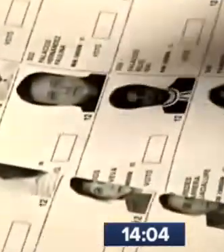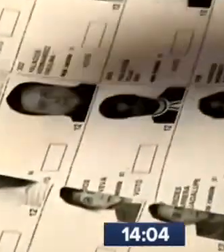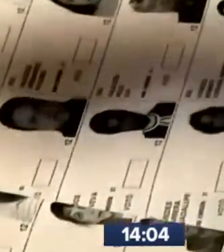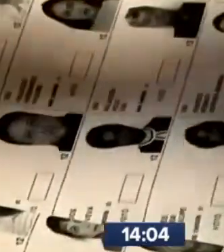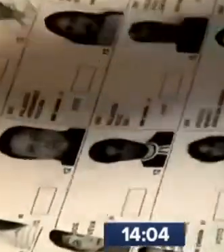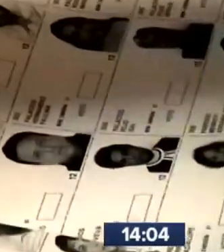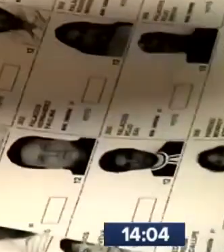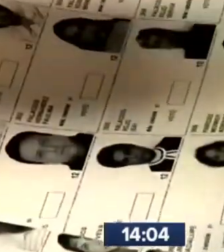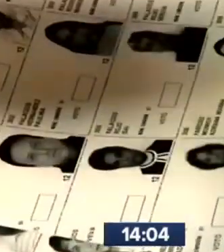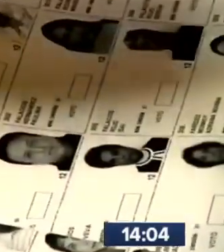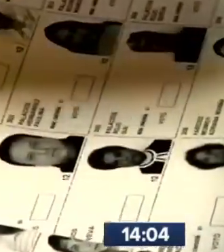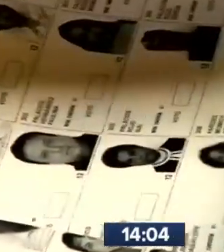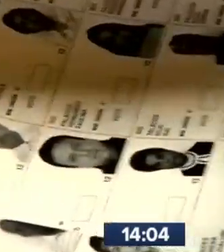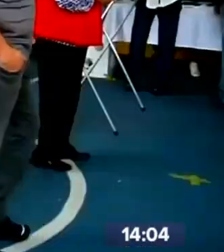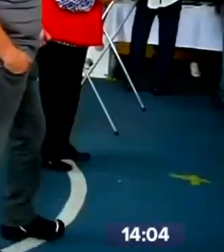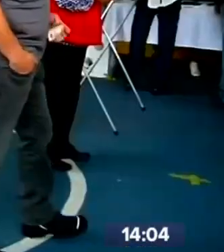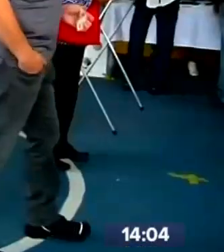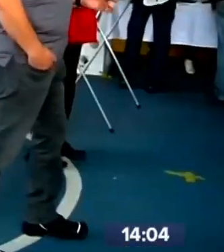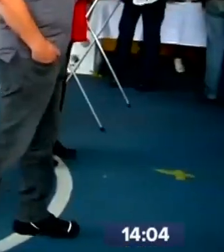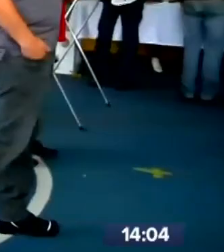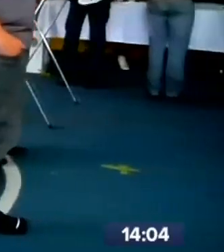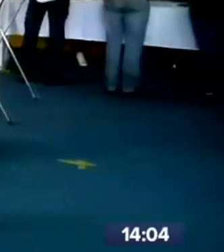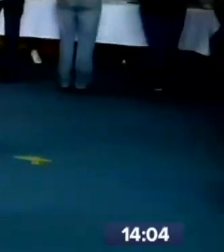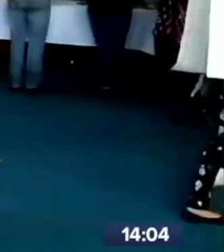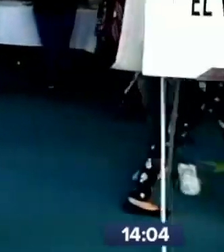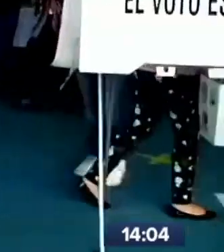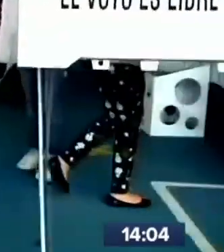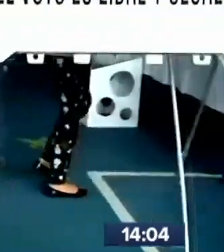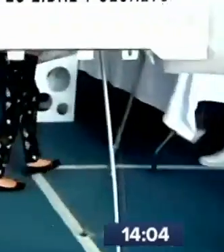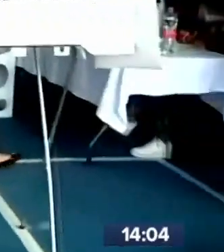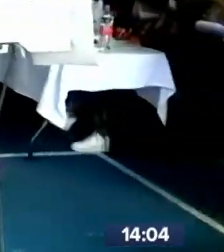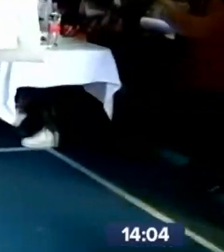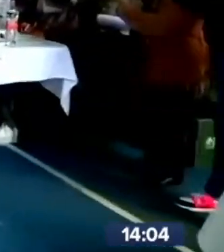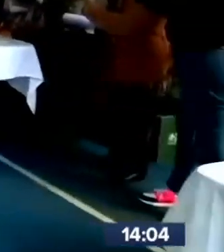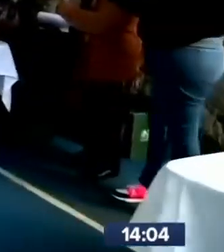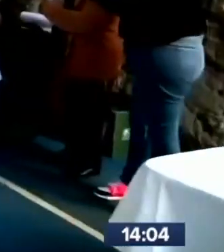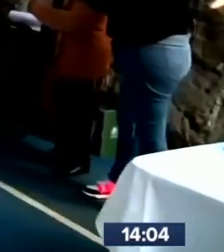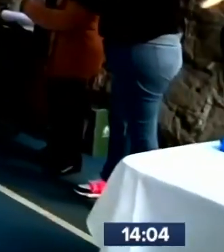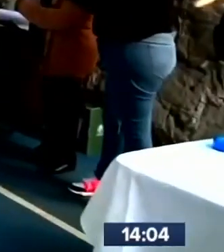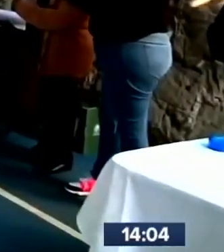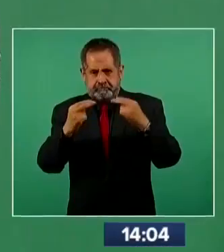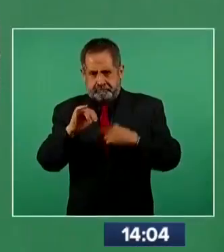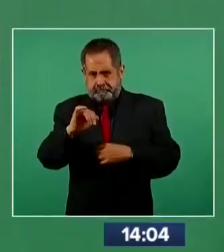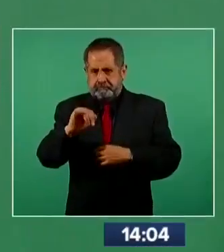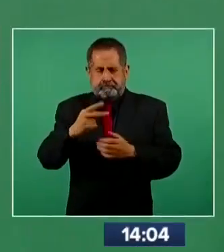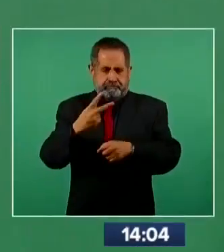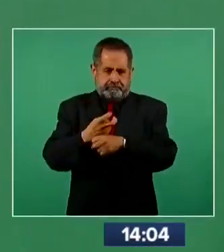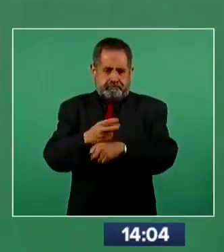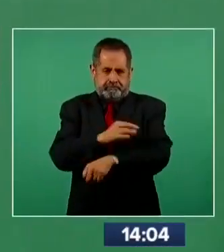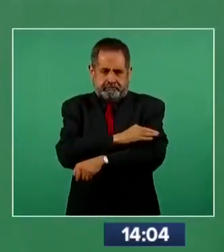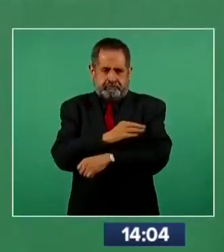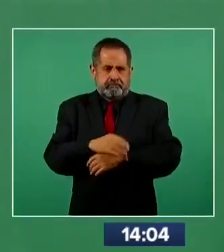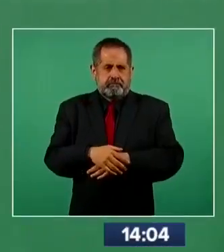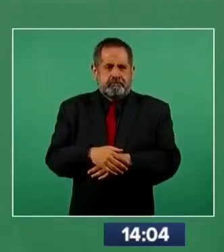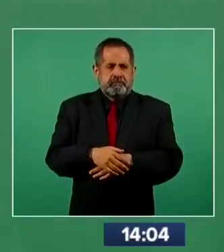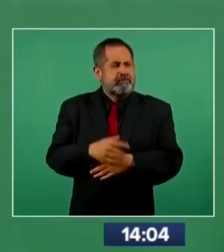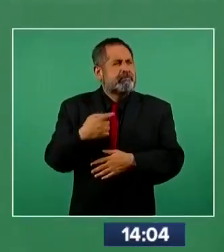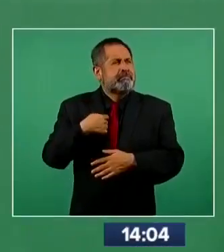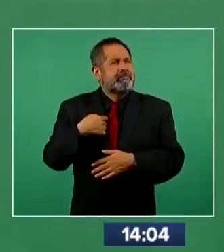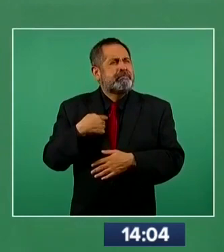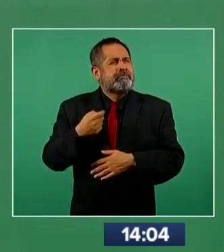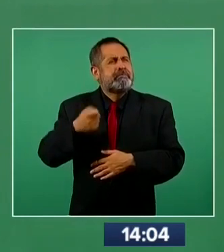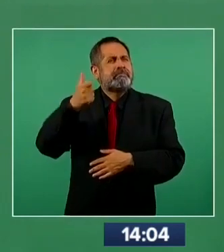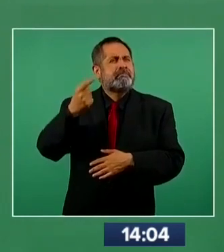tensión como aguililla michoacán sentenció que méxico está en paz a este llamado se sumó su esposa beatriz gutiérrez